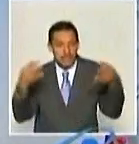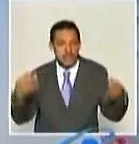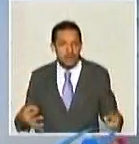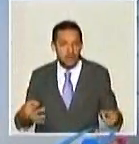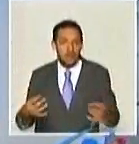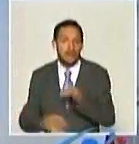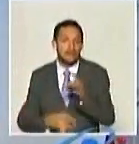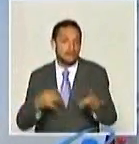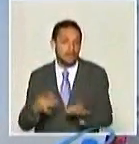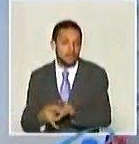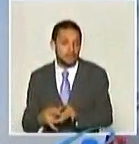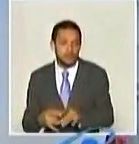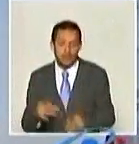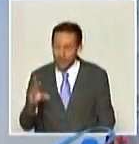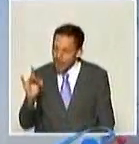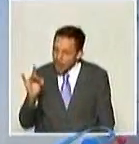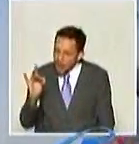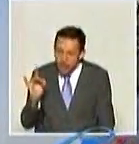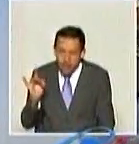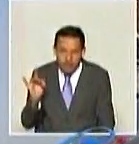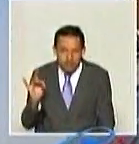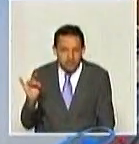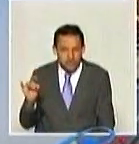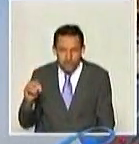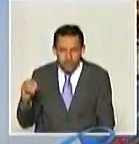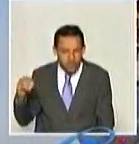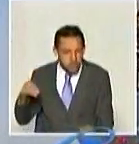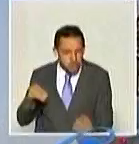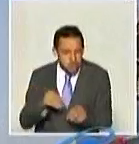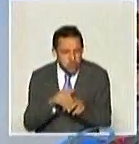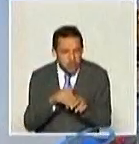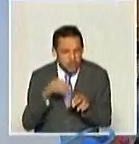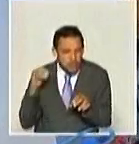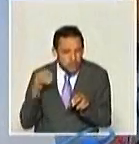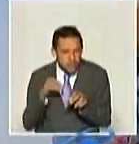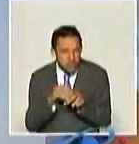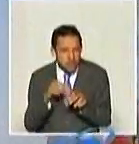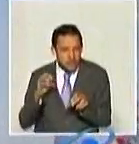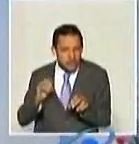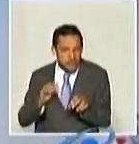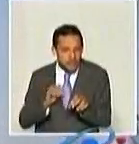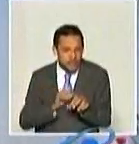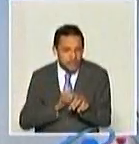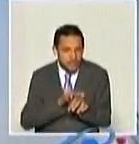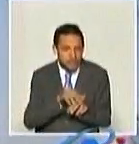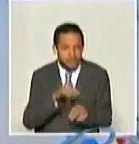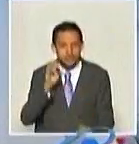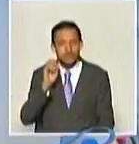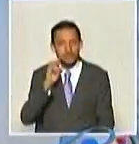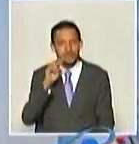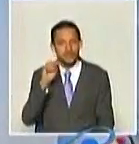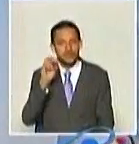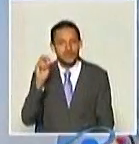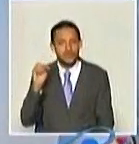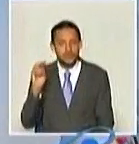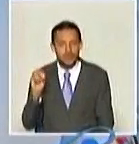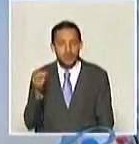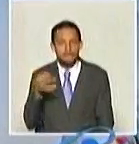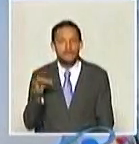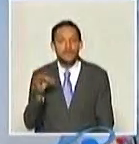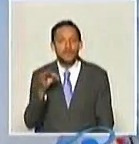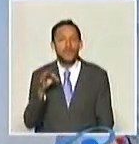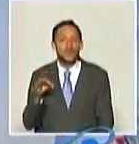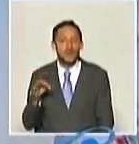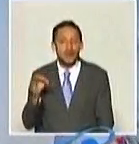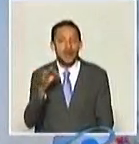próstata, delgada. La mucosa la pasa, y como el ozono tiene una capacidad que es detectar dónde está